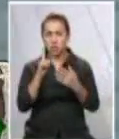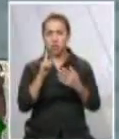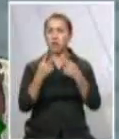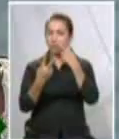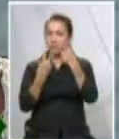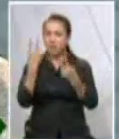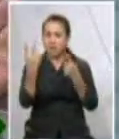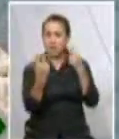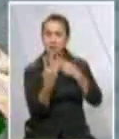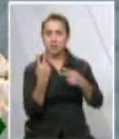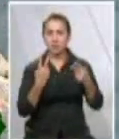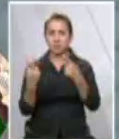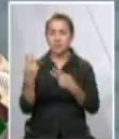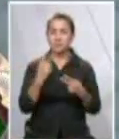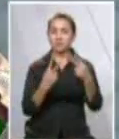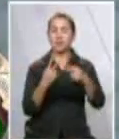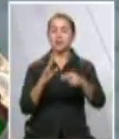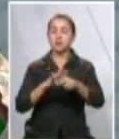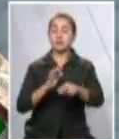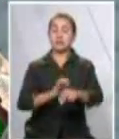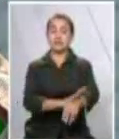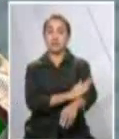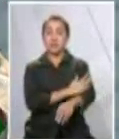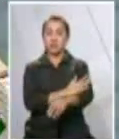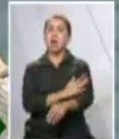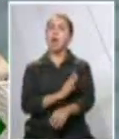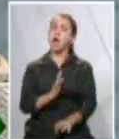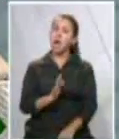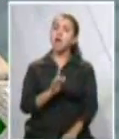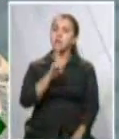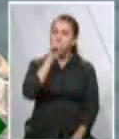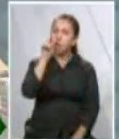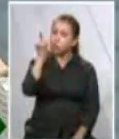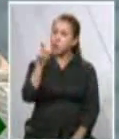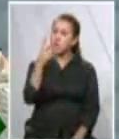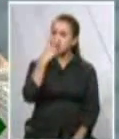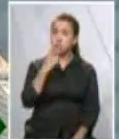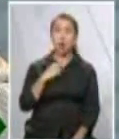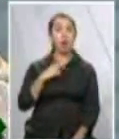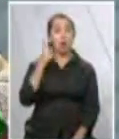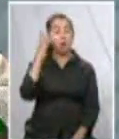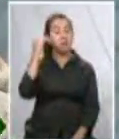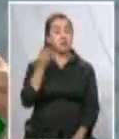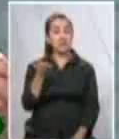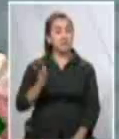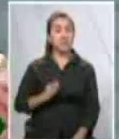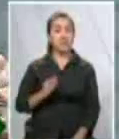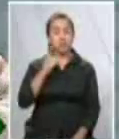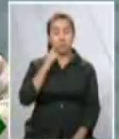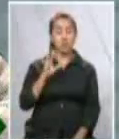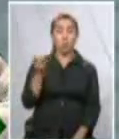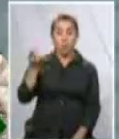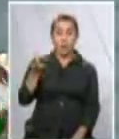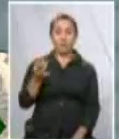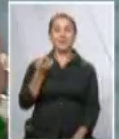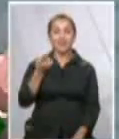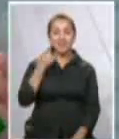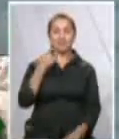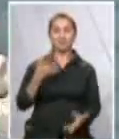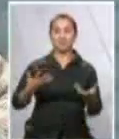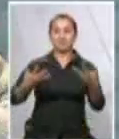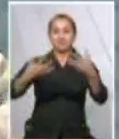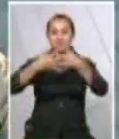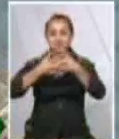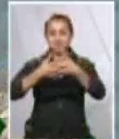un primer momento para invisibilizar eso y darnos cuenta, pero después de todo, ¡ay, tú eras ciego! ¡Ojo, no me lo había imaginado nunca! No, porque como, si soy ciego,